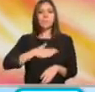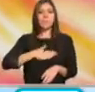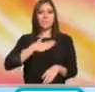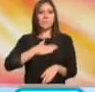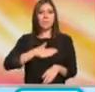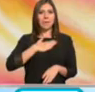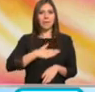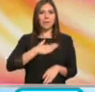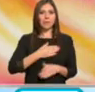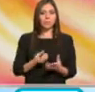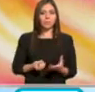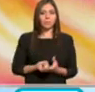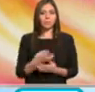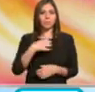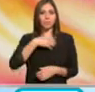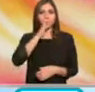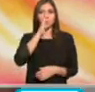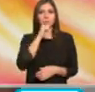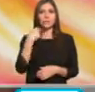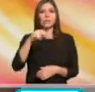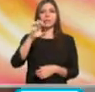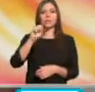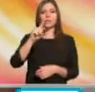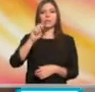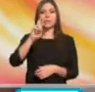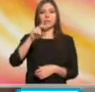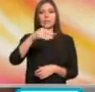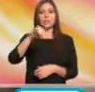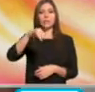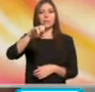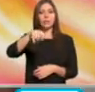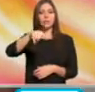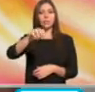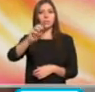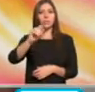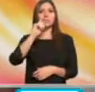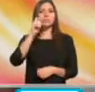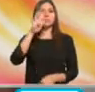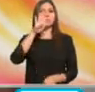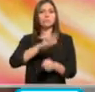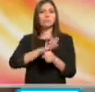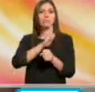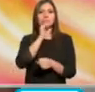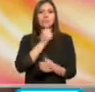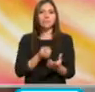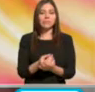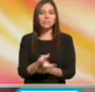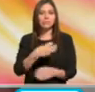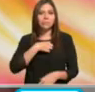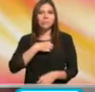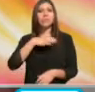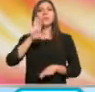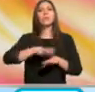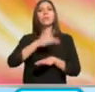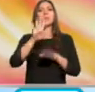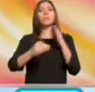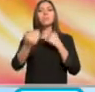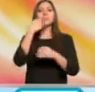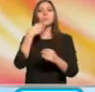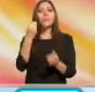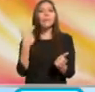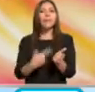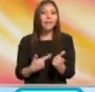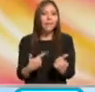no va al baño, no hay una evacuación muy común. ¿Por qué? Porque debido a la alimentación que es alta en grasas,